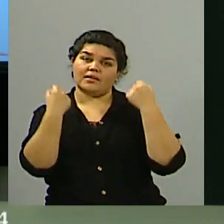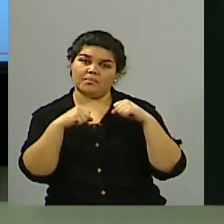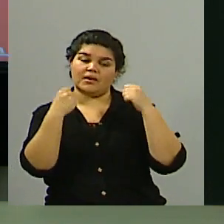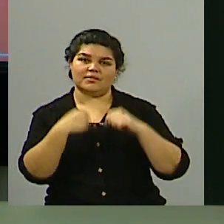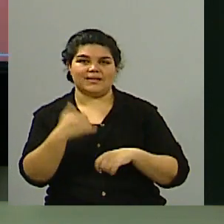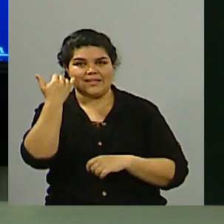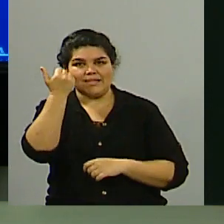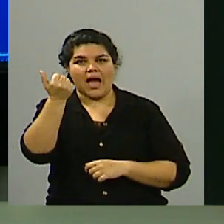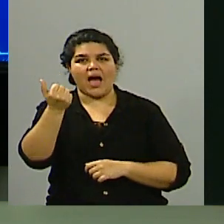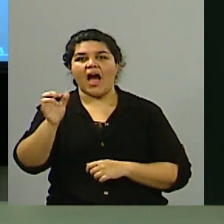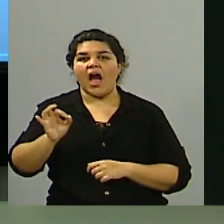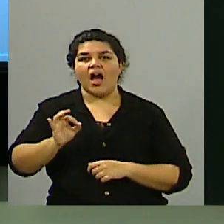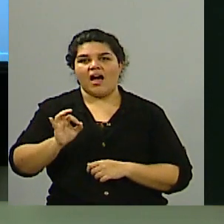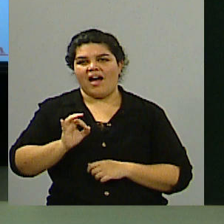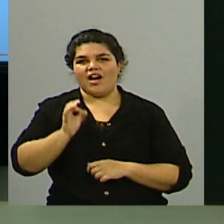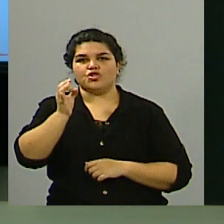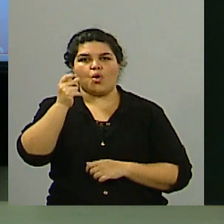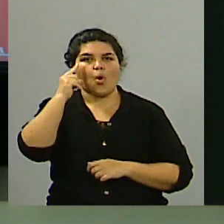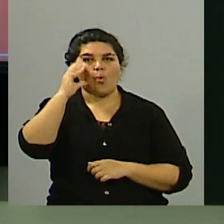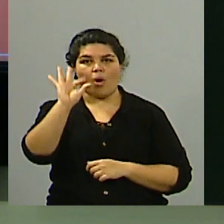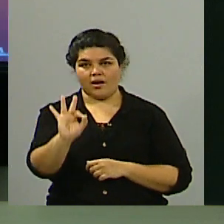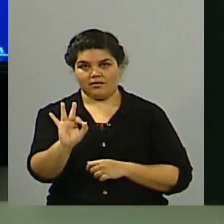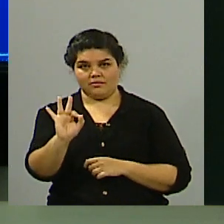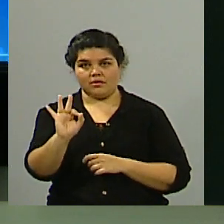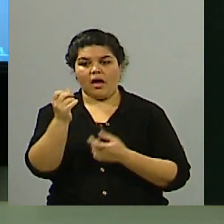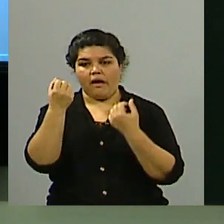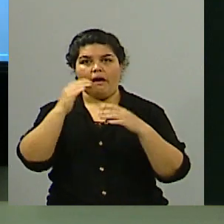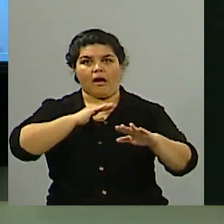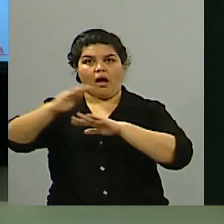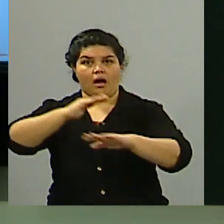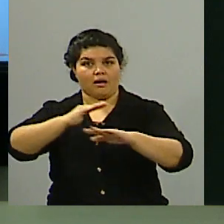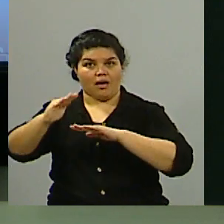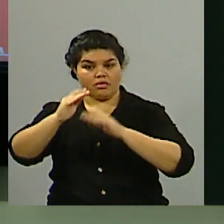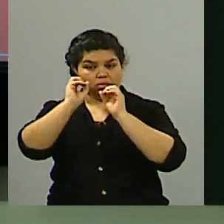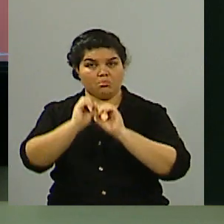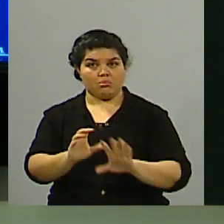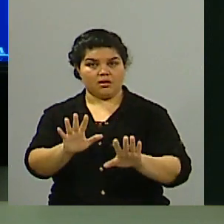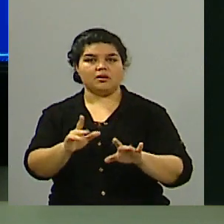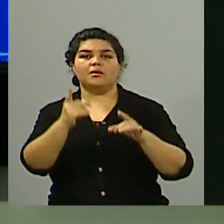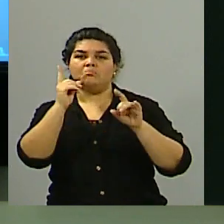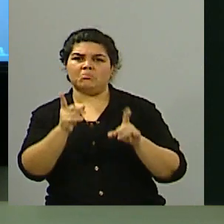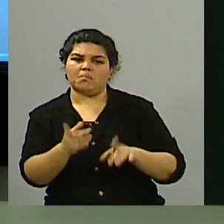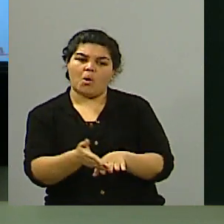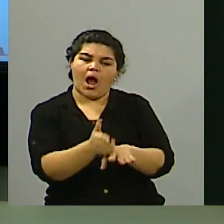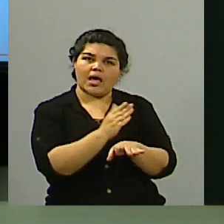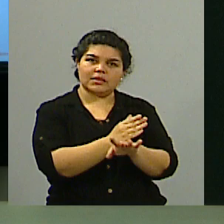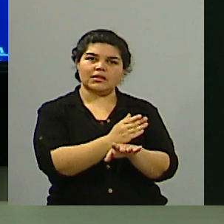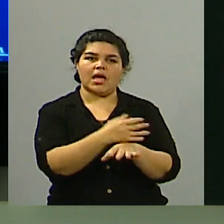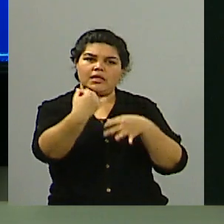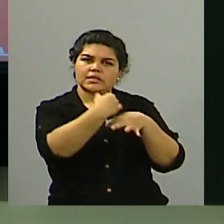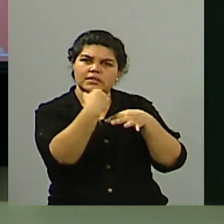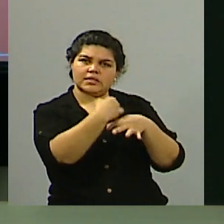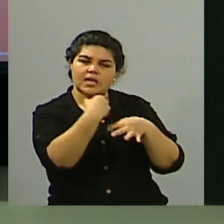40 años dedicados al karate y es toda una maduración. Es decir, empezamos con el aprendizaje de técnicas y eso, a medida que